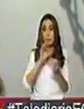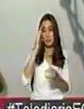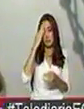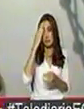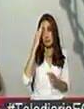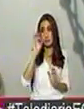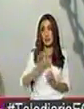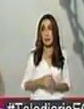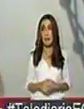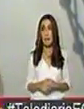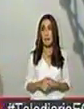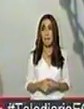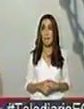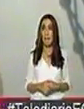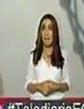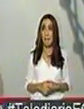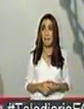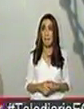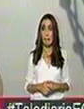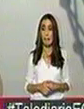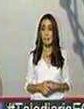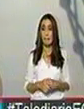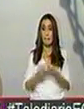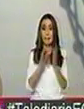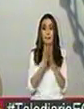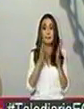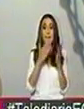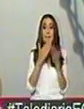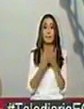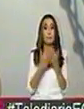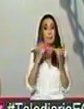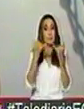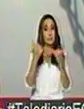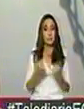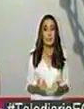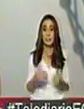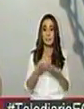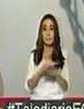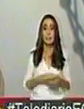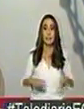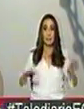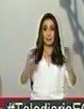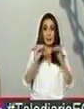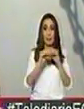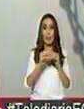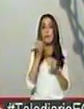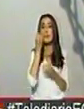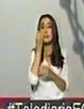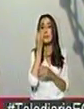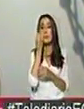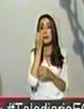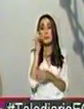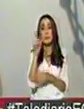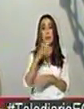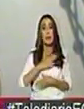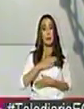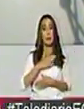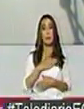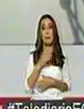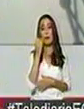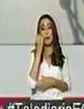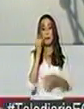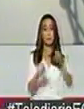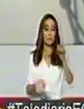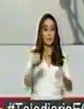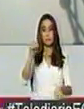sí, compañero de medio, muchas gracias también, porque creo que yo siempre he dicho, ser un indígena, ser un los trabotas, ser